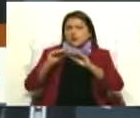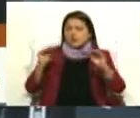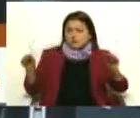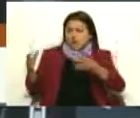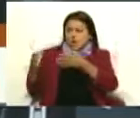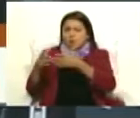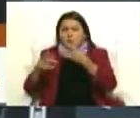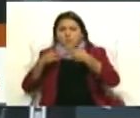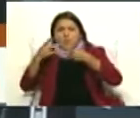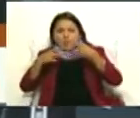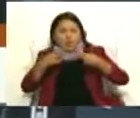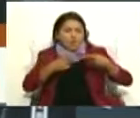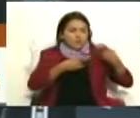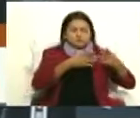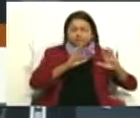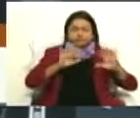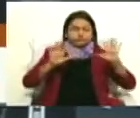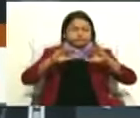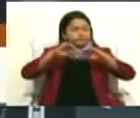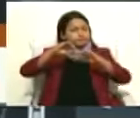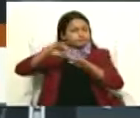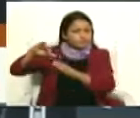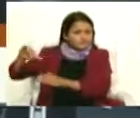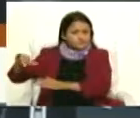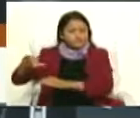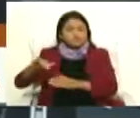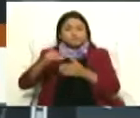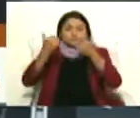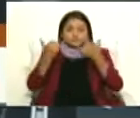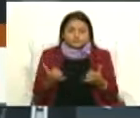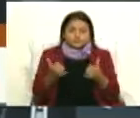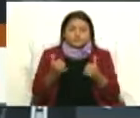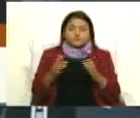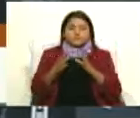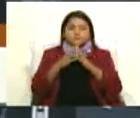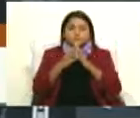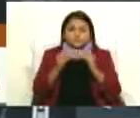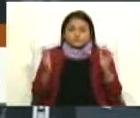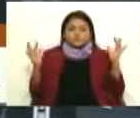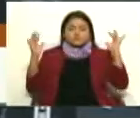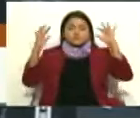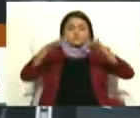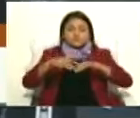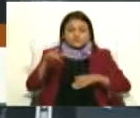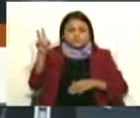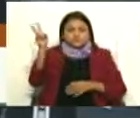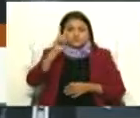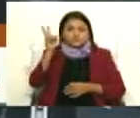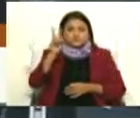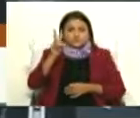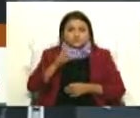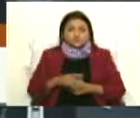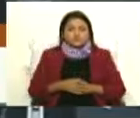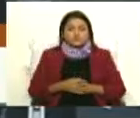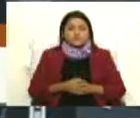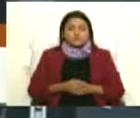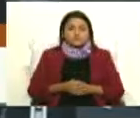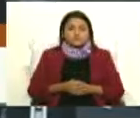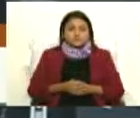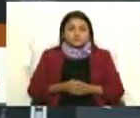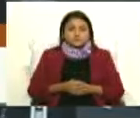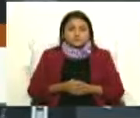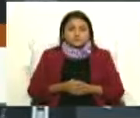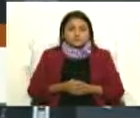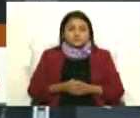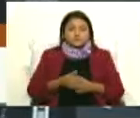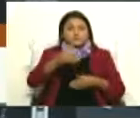político, nos convoca Venezuela, y que tan poquito es ir a votar para lo que